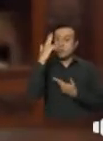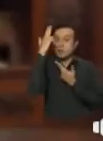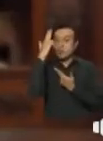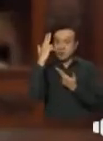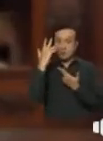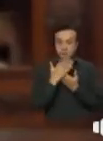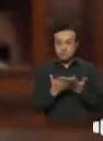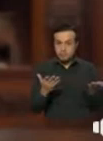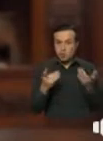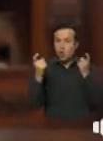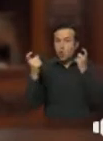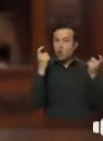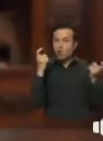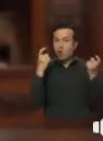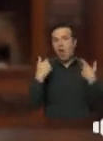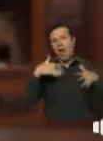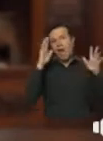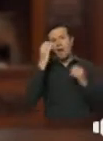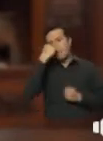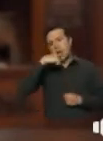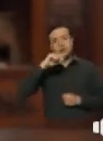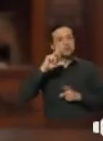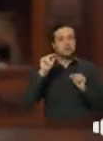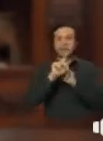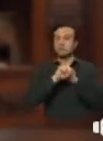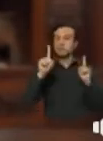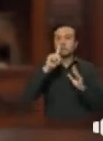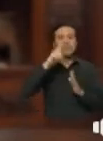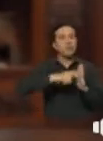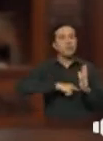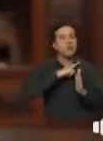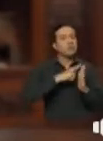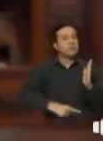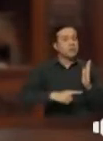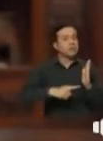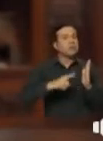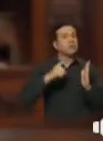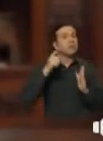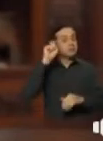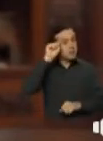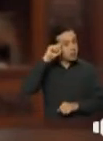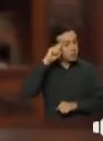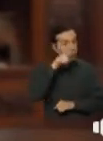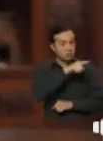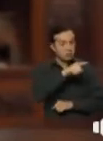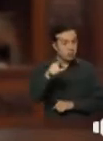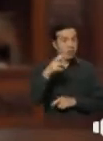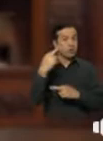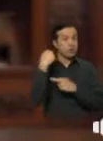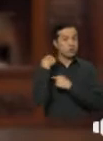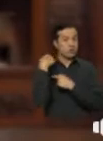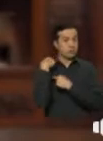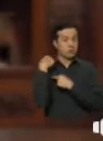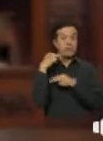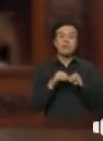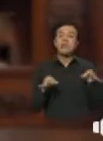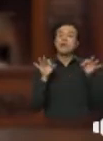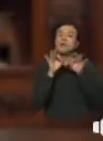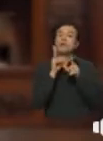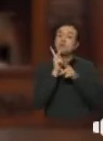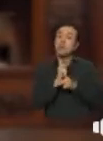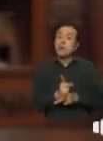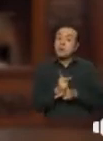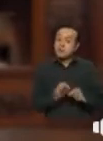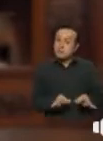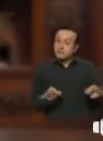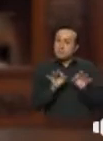Armadas controlarán su cumplimiento. De ti depende, ecuatoriano, de que esto no sea necesario hacer. Son medidas por el bien de todos, con las que